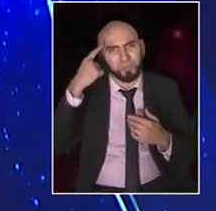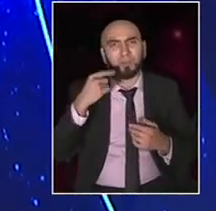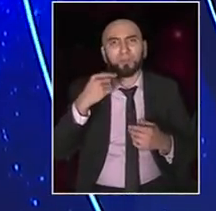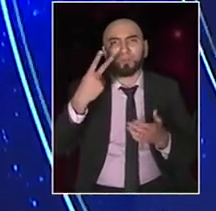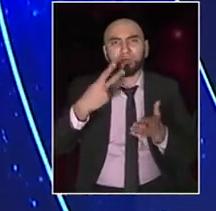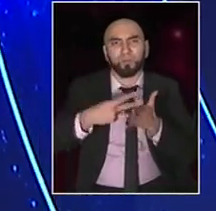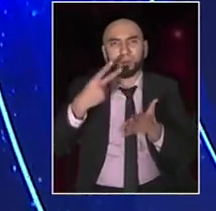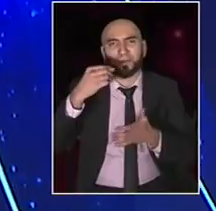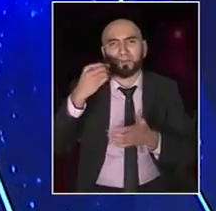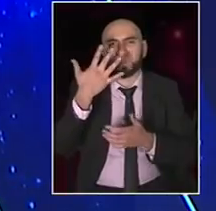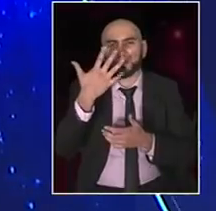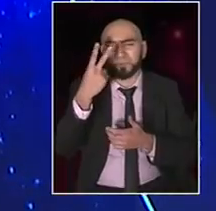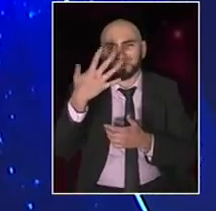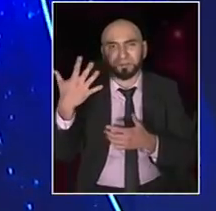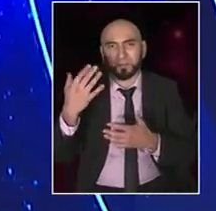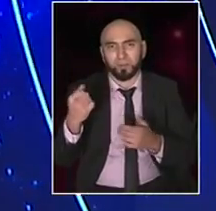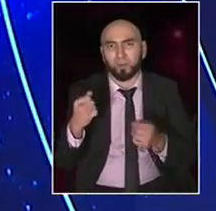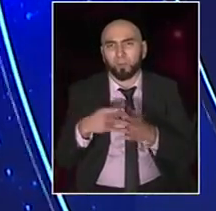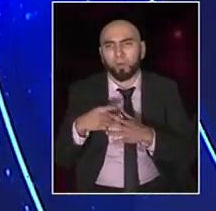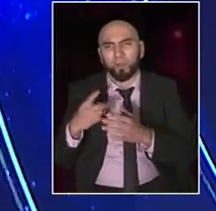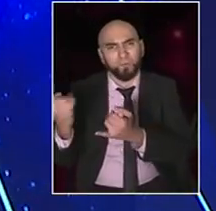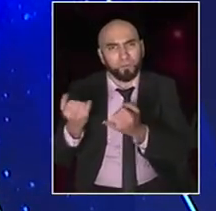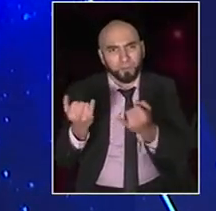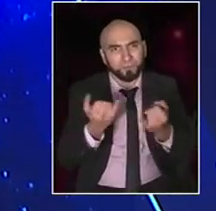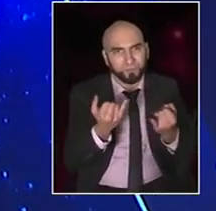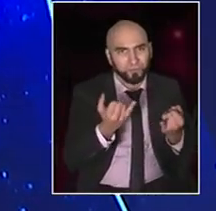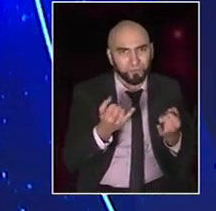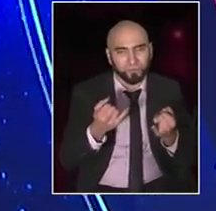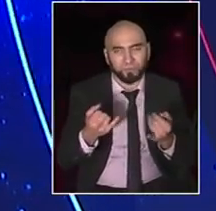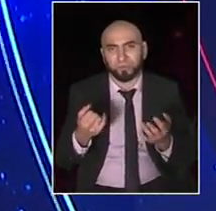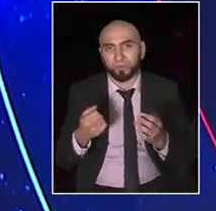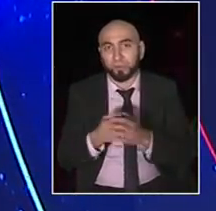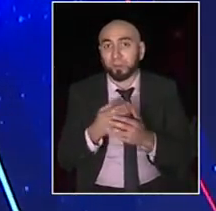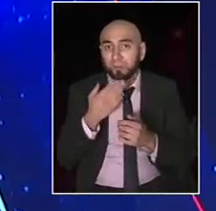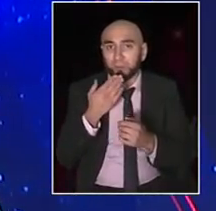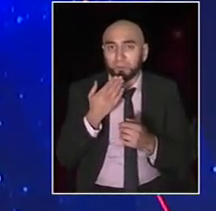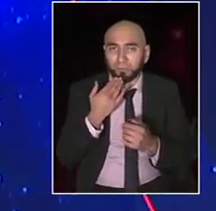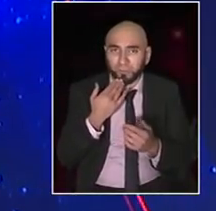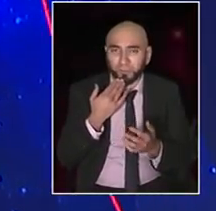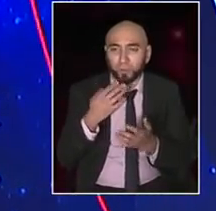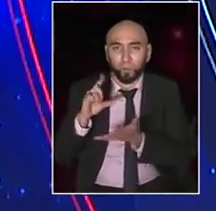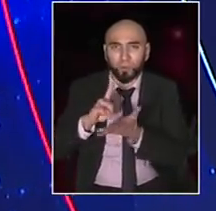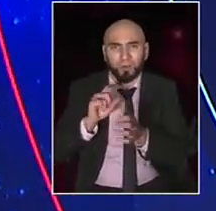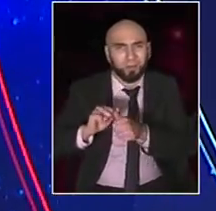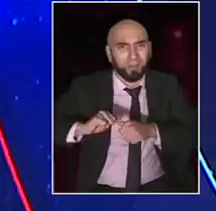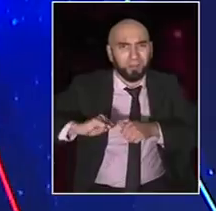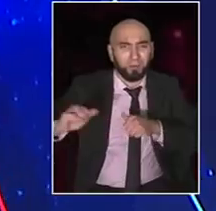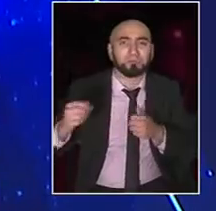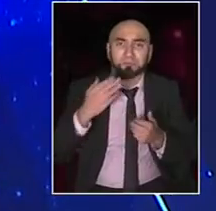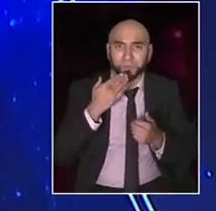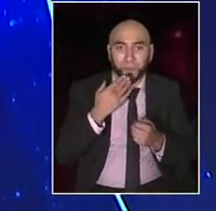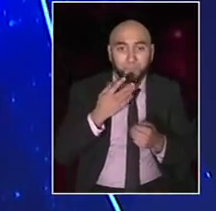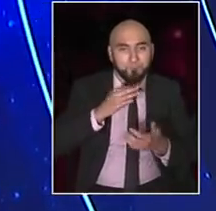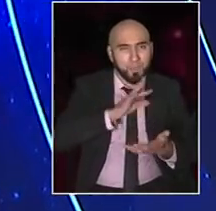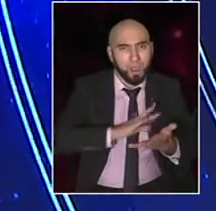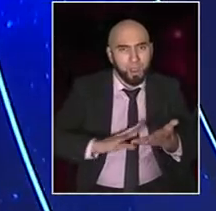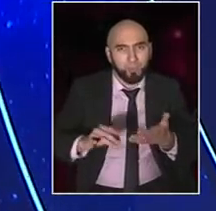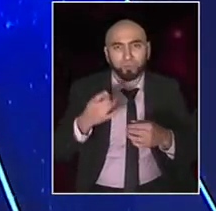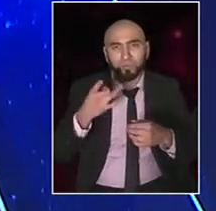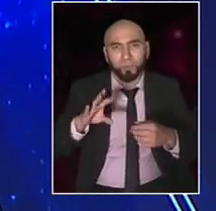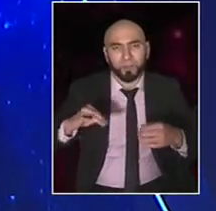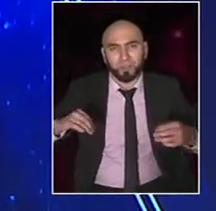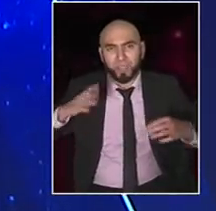además puntos estratégicos para la recolección de datos en lugares remotos. Un mapa que no es solo geográfico, pues también lo